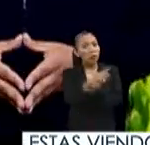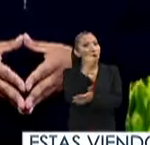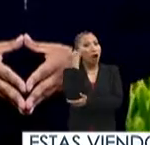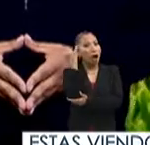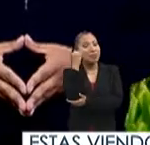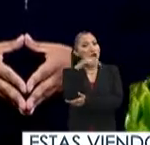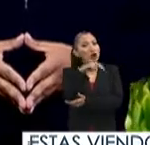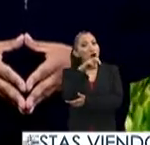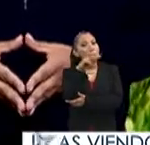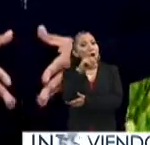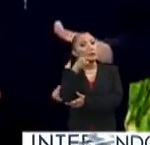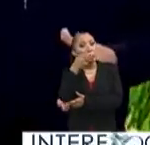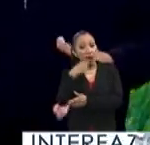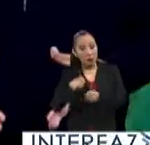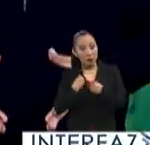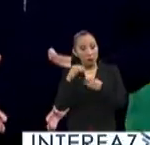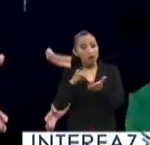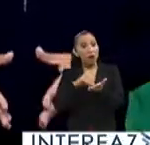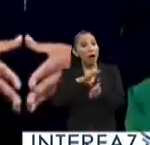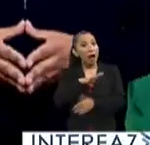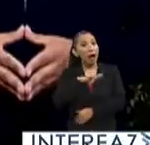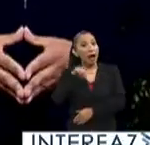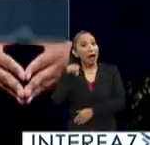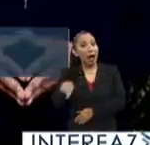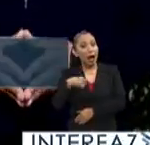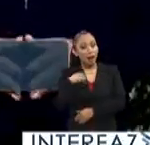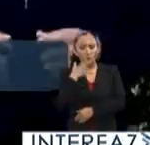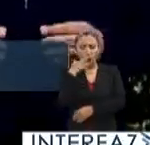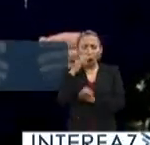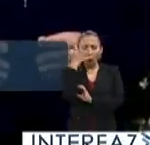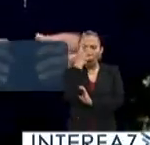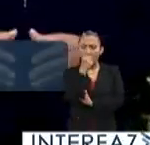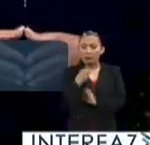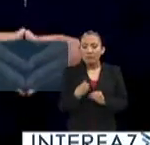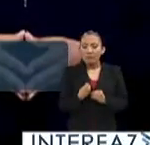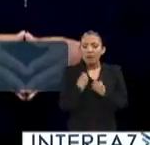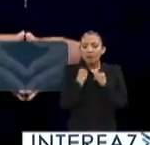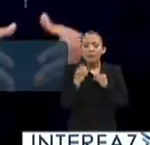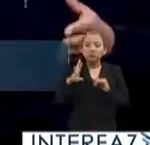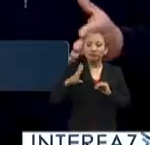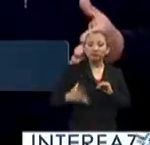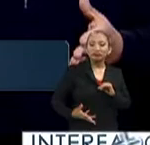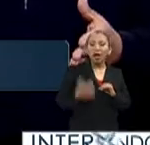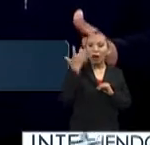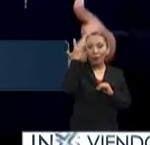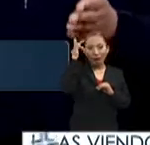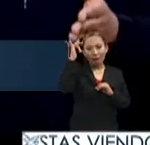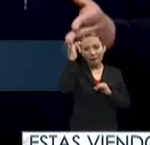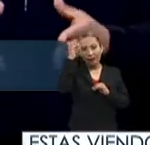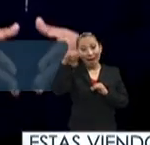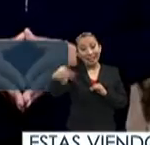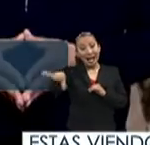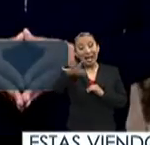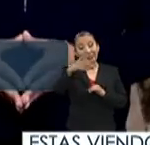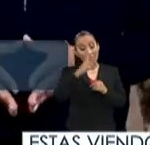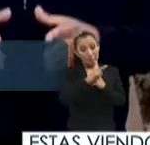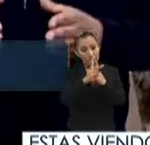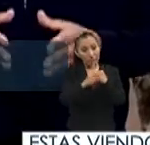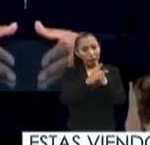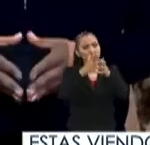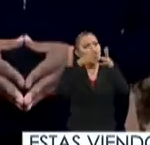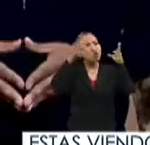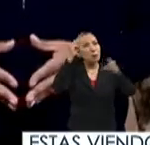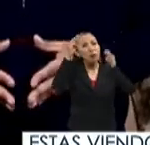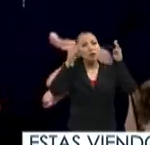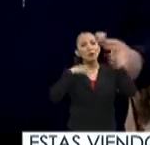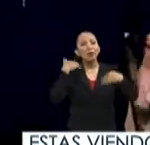jardín novohispano que sobrevive hasta nuestros días, poseedor de una belleza viva que llena de orgullo a Cuernavaca y hace de nuestro país un